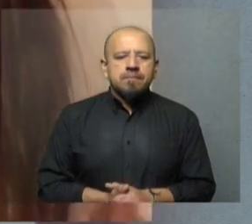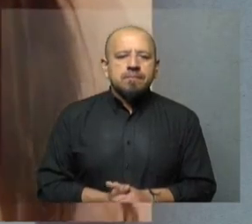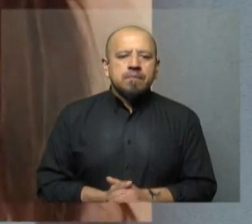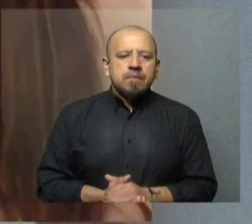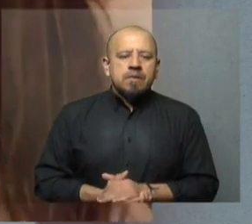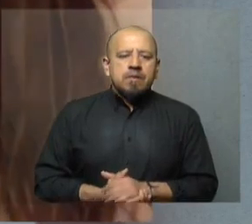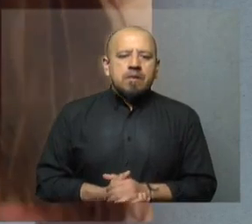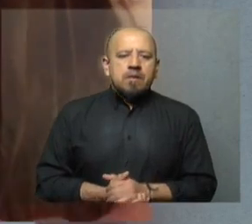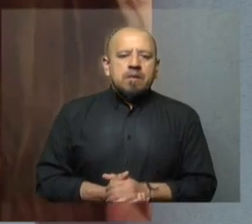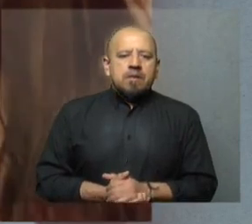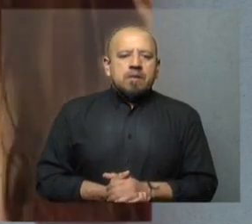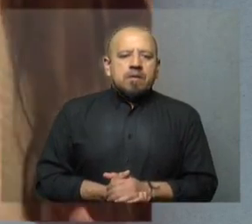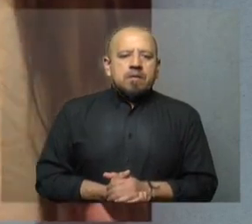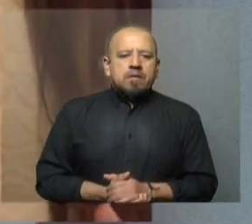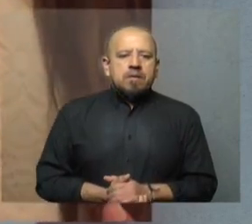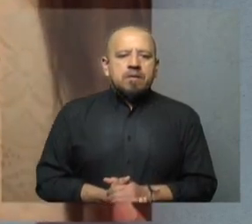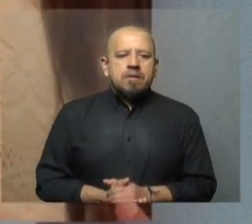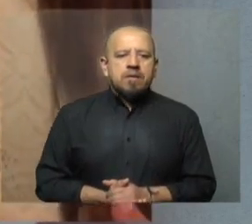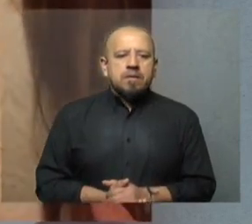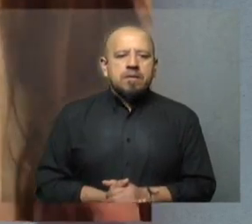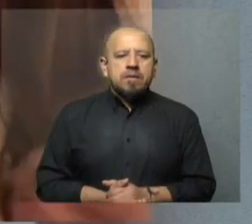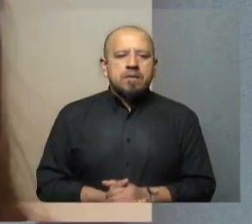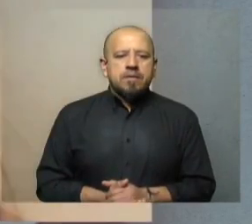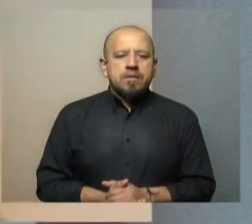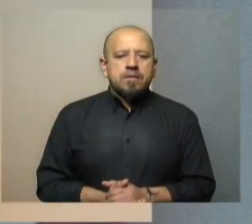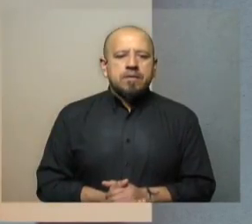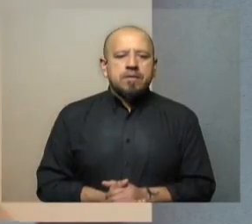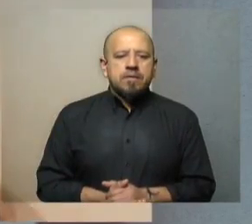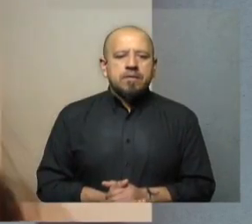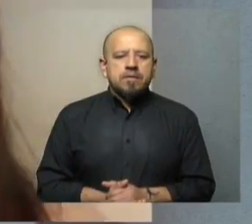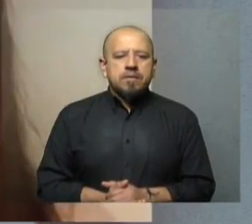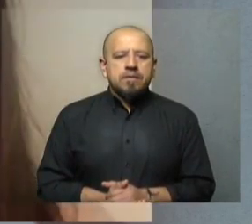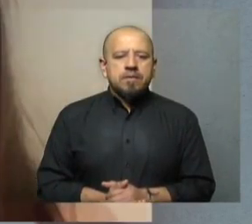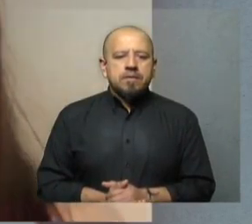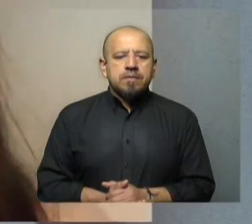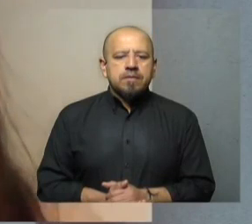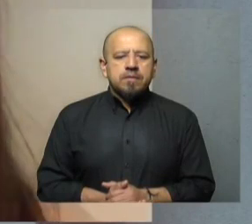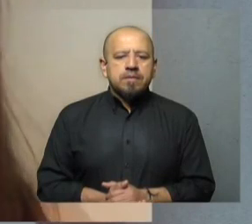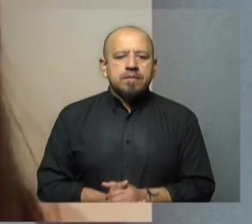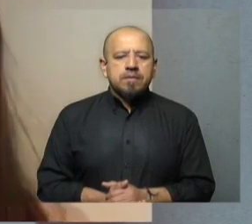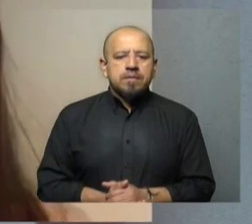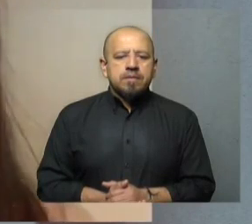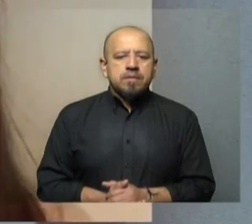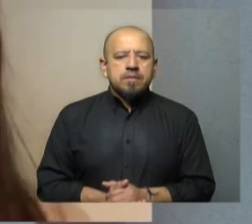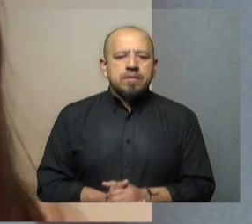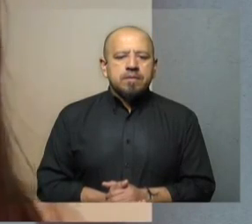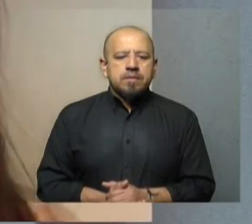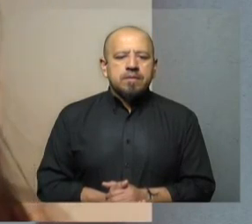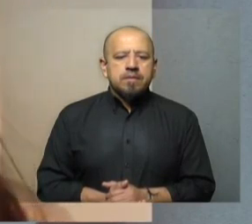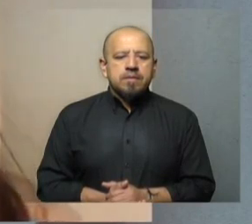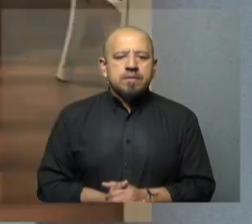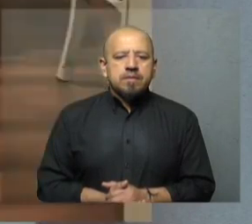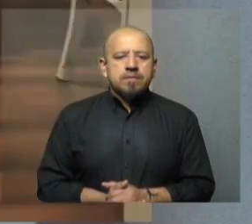que el mundo no está embrujado que tan real como el amigo que está a tu